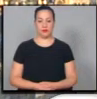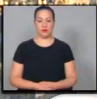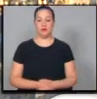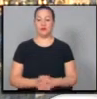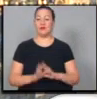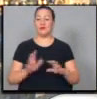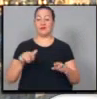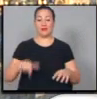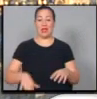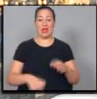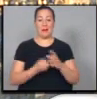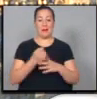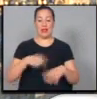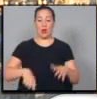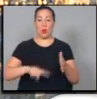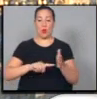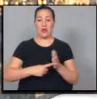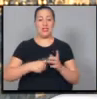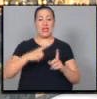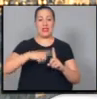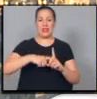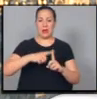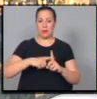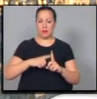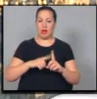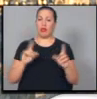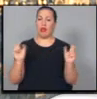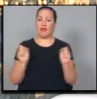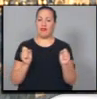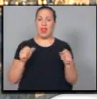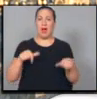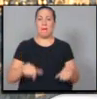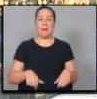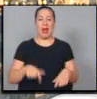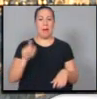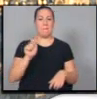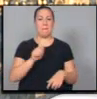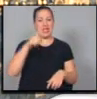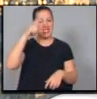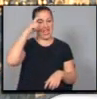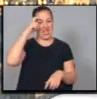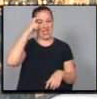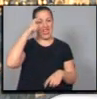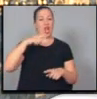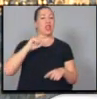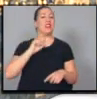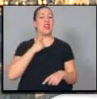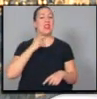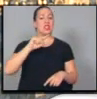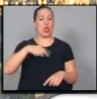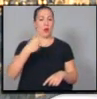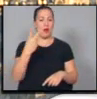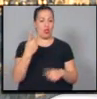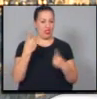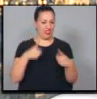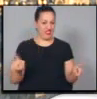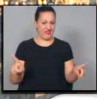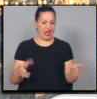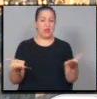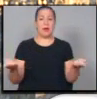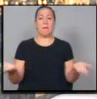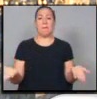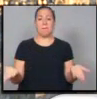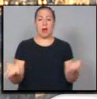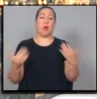Mañana en la ciudad de Buenos Aires, una temperatura muy baja para pleno mes de enero, 13 grados 2, atípica, pero se